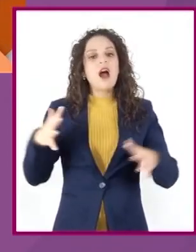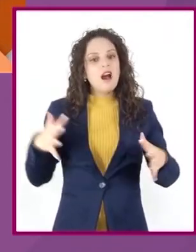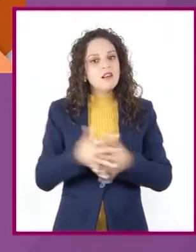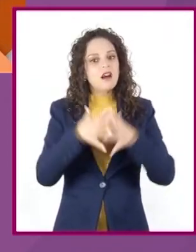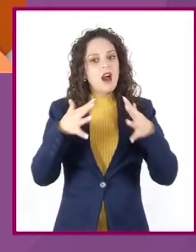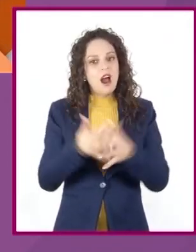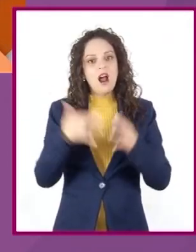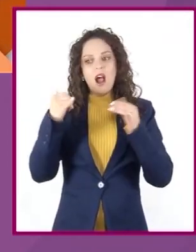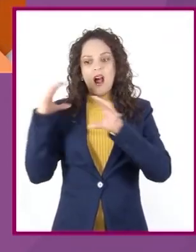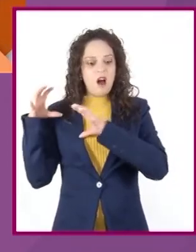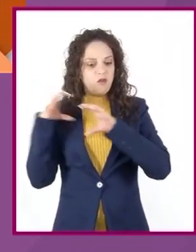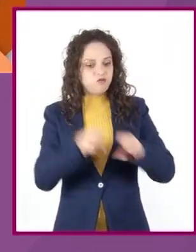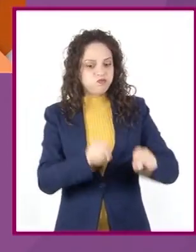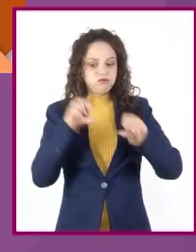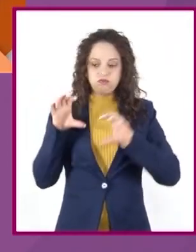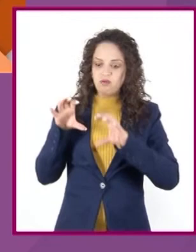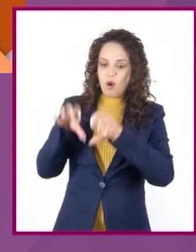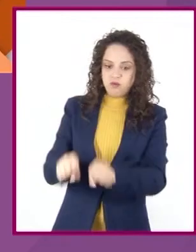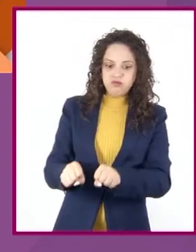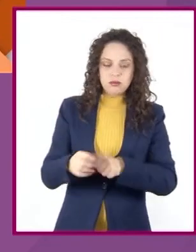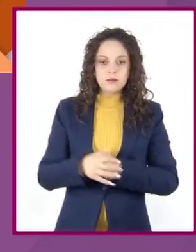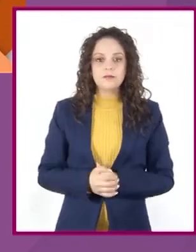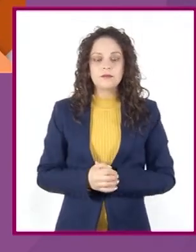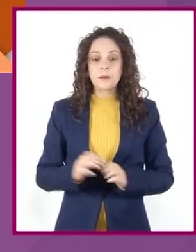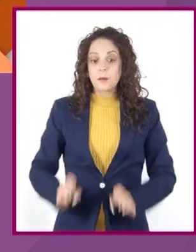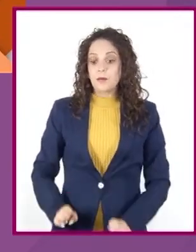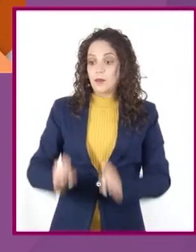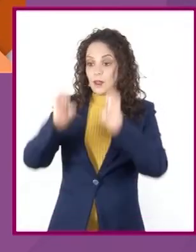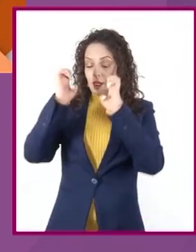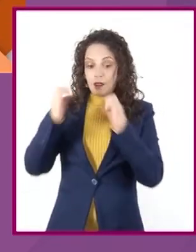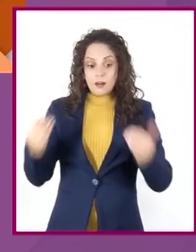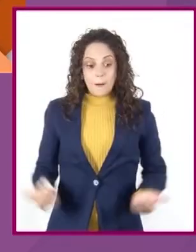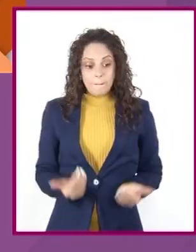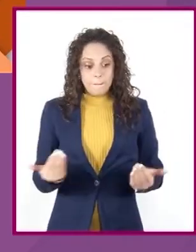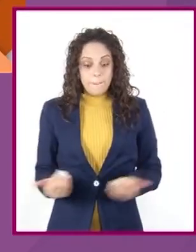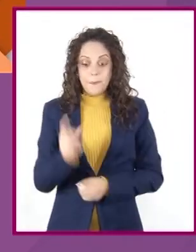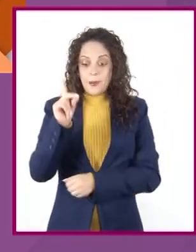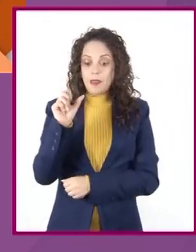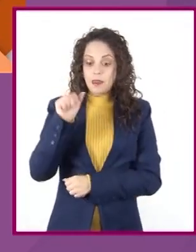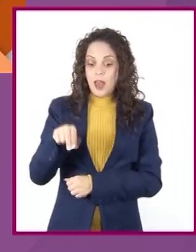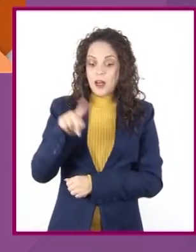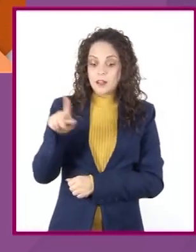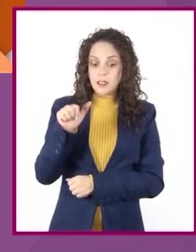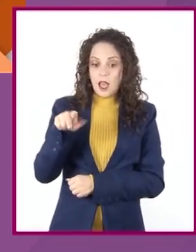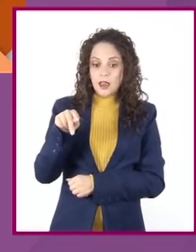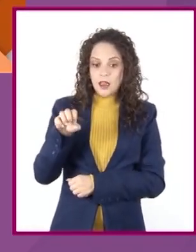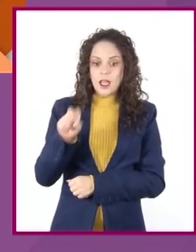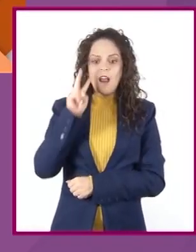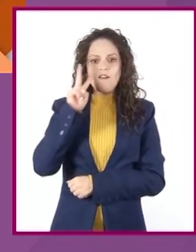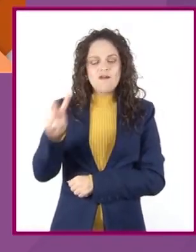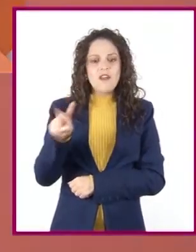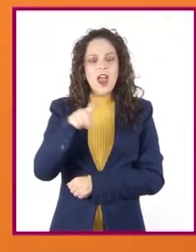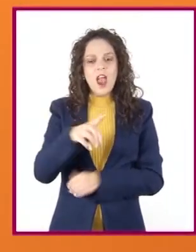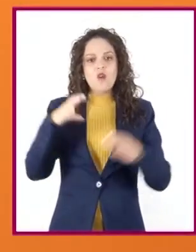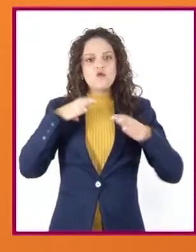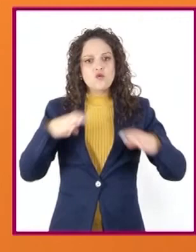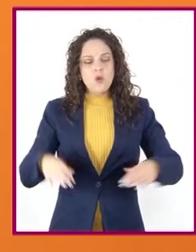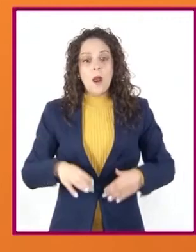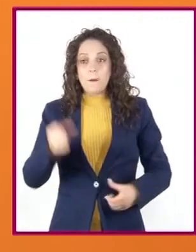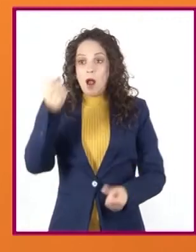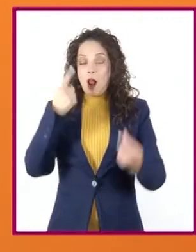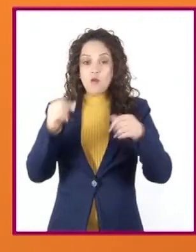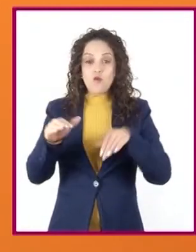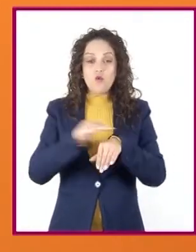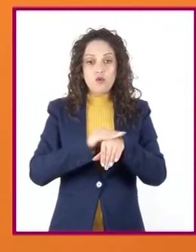El edificio de los danzantes. En él se muestran cuerpos contorsionados, algunos desnudos, a